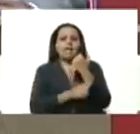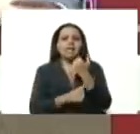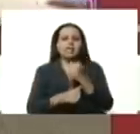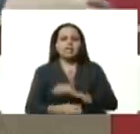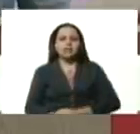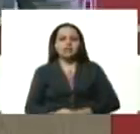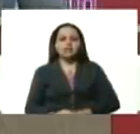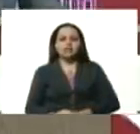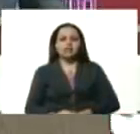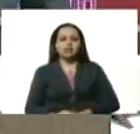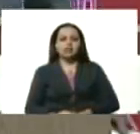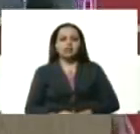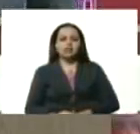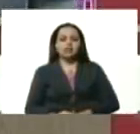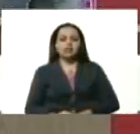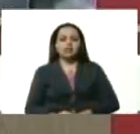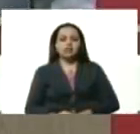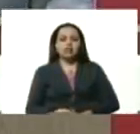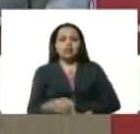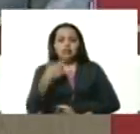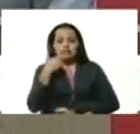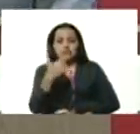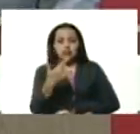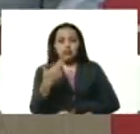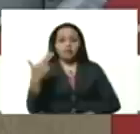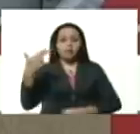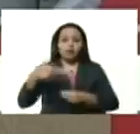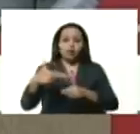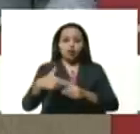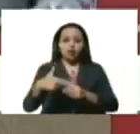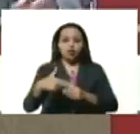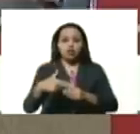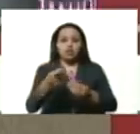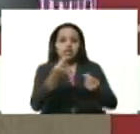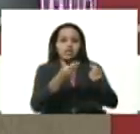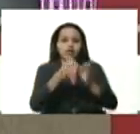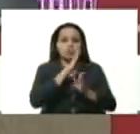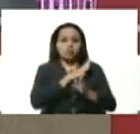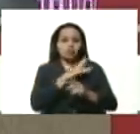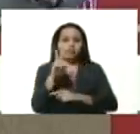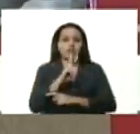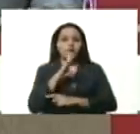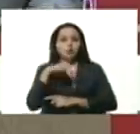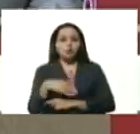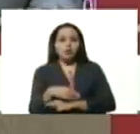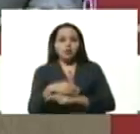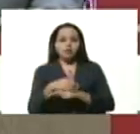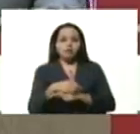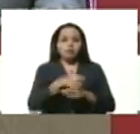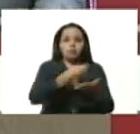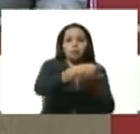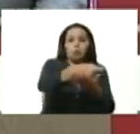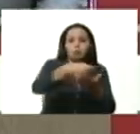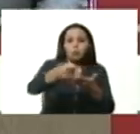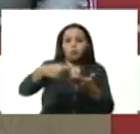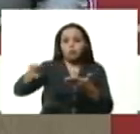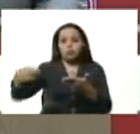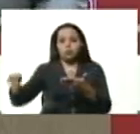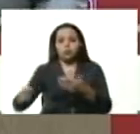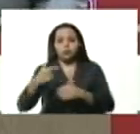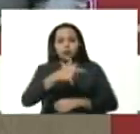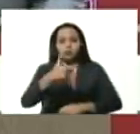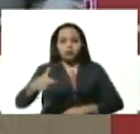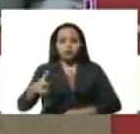$500,000. Señala que el petróleo y las riquezas de Venezuela podrán ser administrados y distribuidos por esos